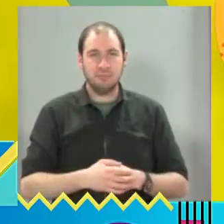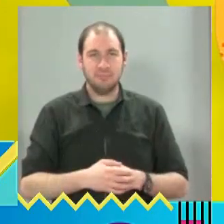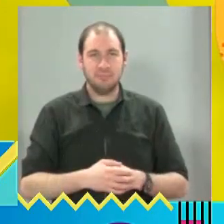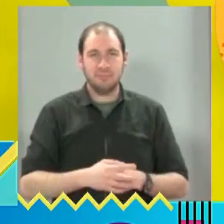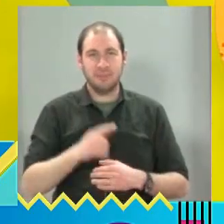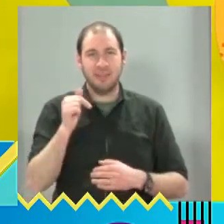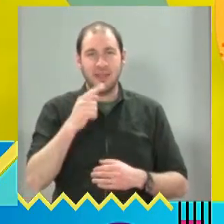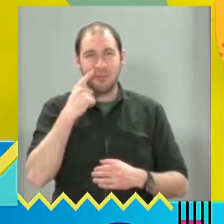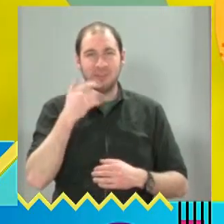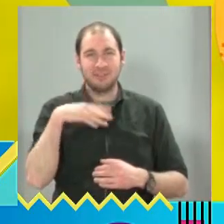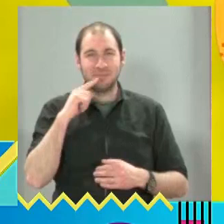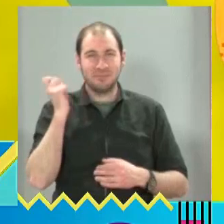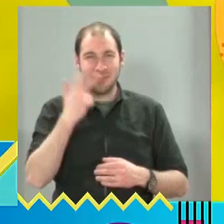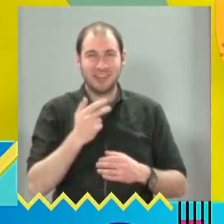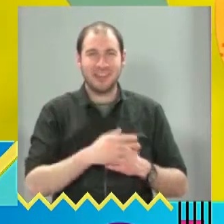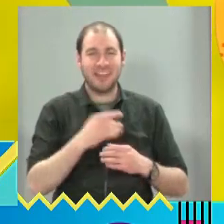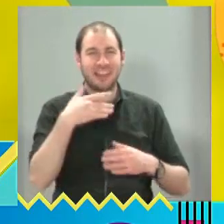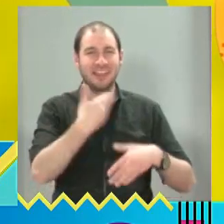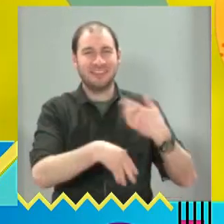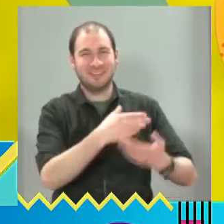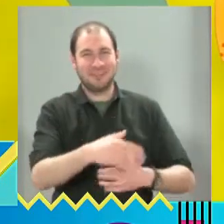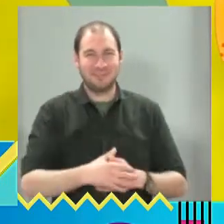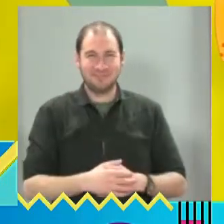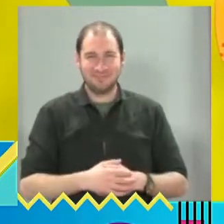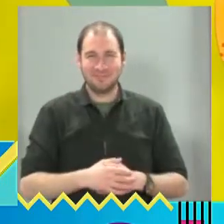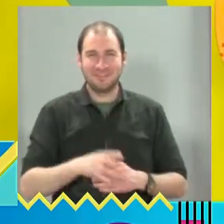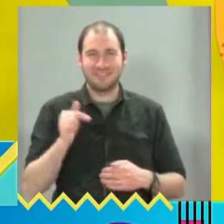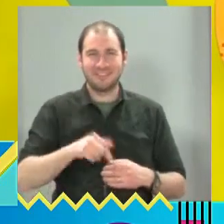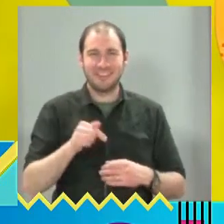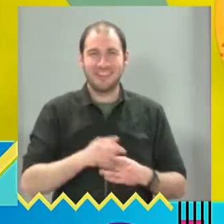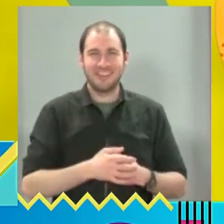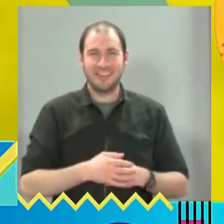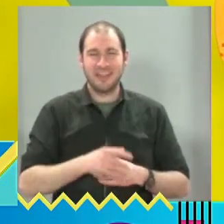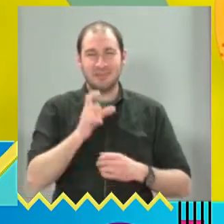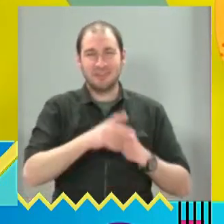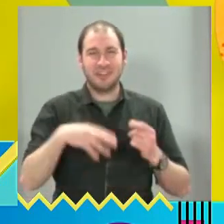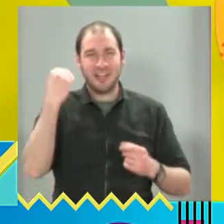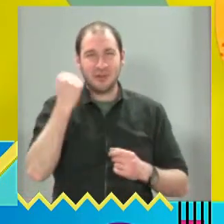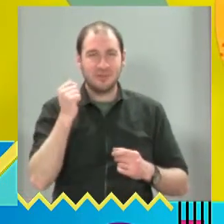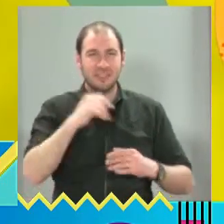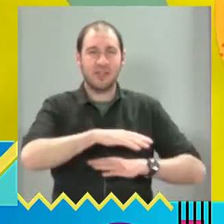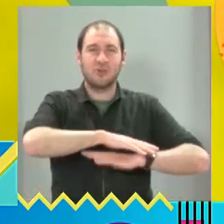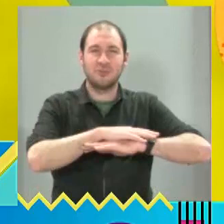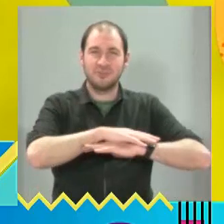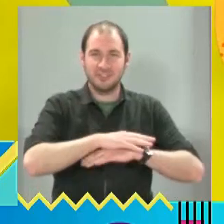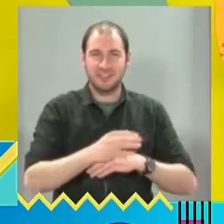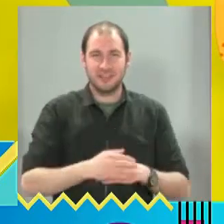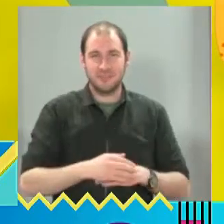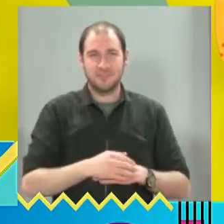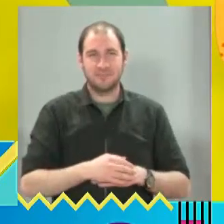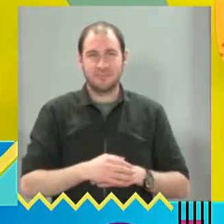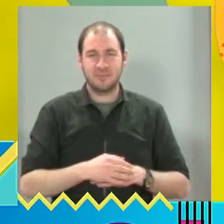donde Adam Smith hace un vasto desarrollo sobre lo que hoy los economistas del comportamiento, ya Gisela le va a